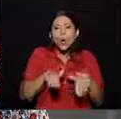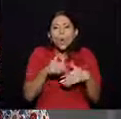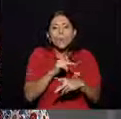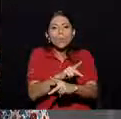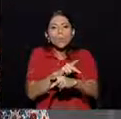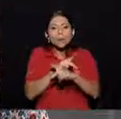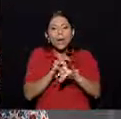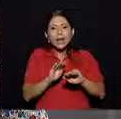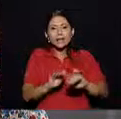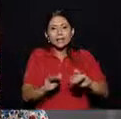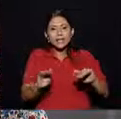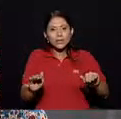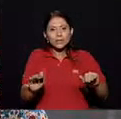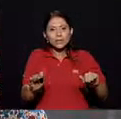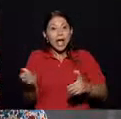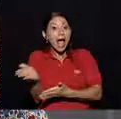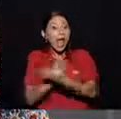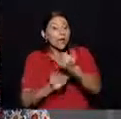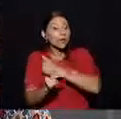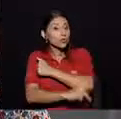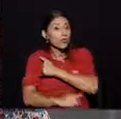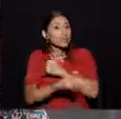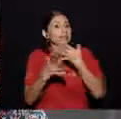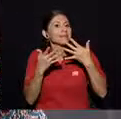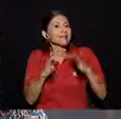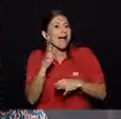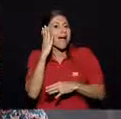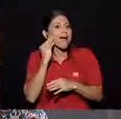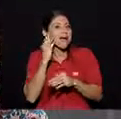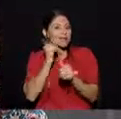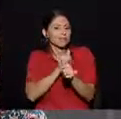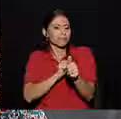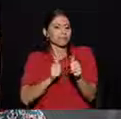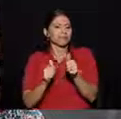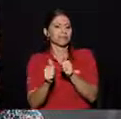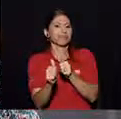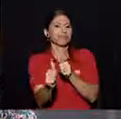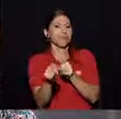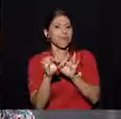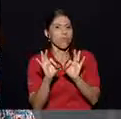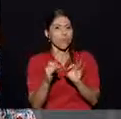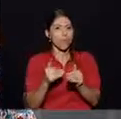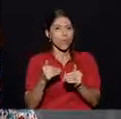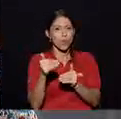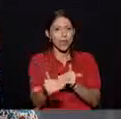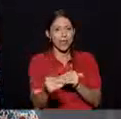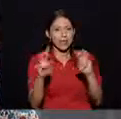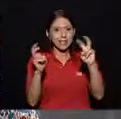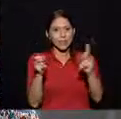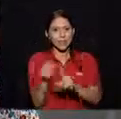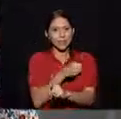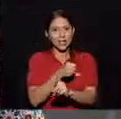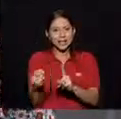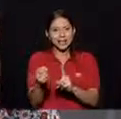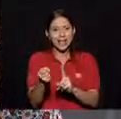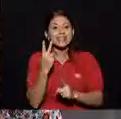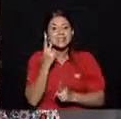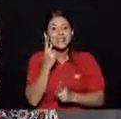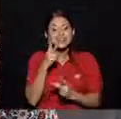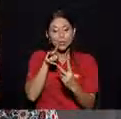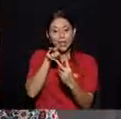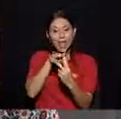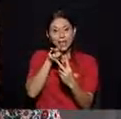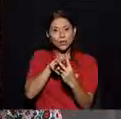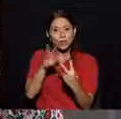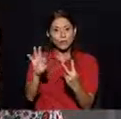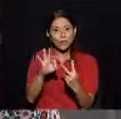algunos factores de riesgo para violencia infantil. Y si los hay, esas familias tienen un seguimiento mucho más cercano. Y lo